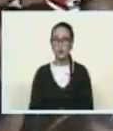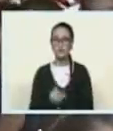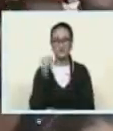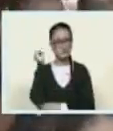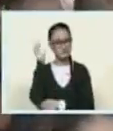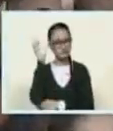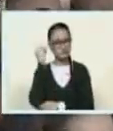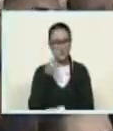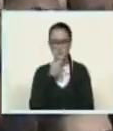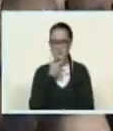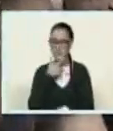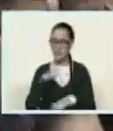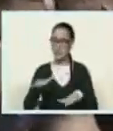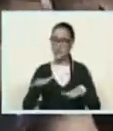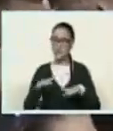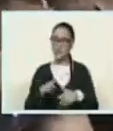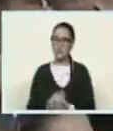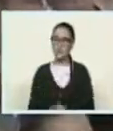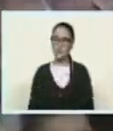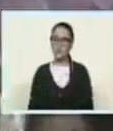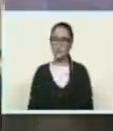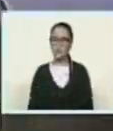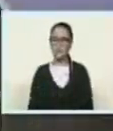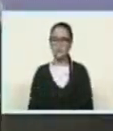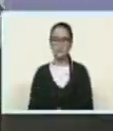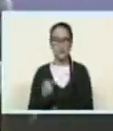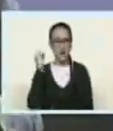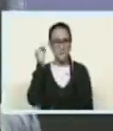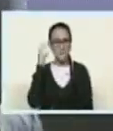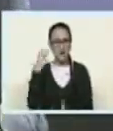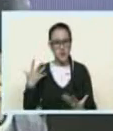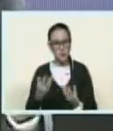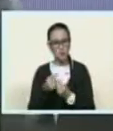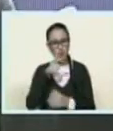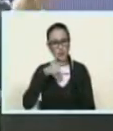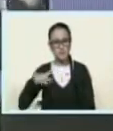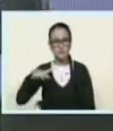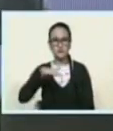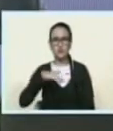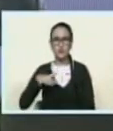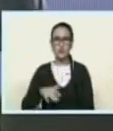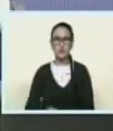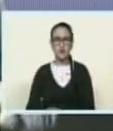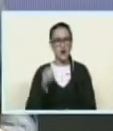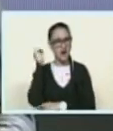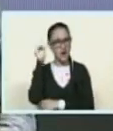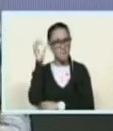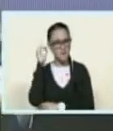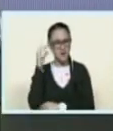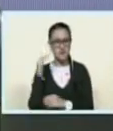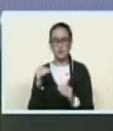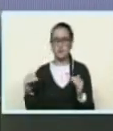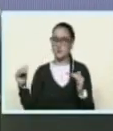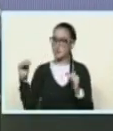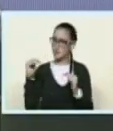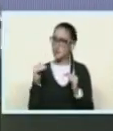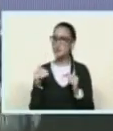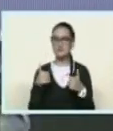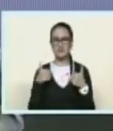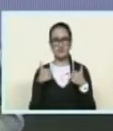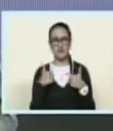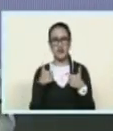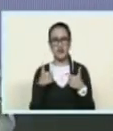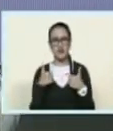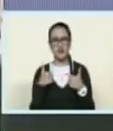una campaña hermosa, una campaña con la gente, una campaña de altura, una campaña con